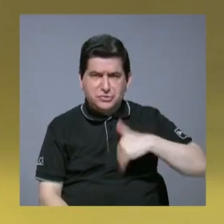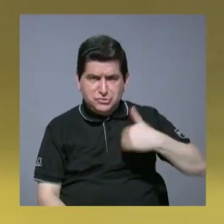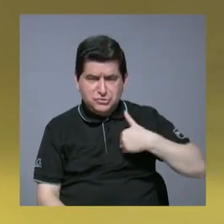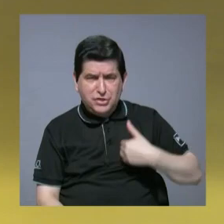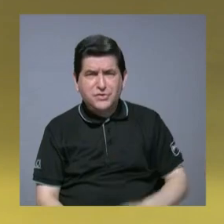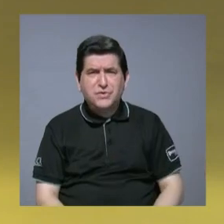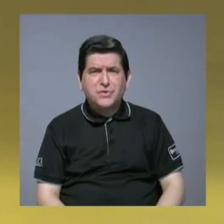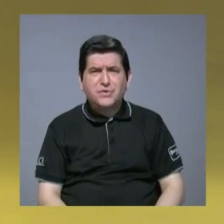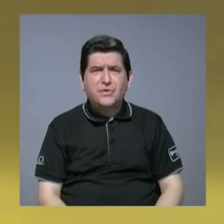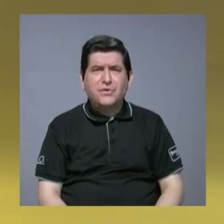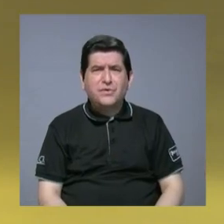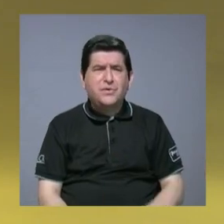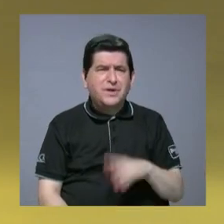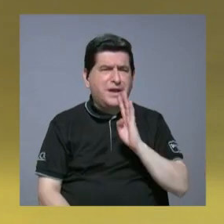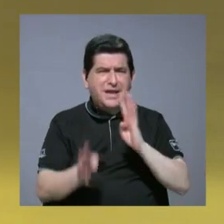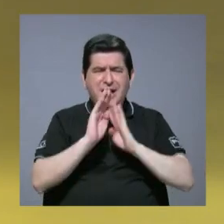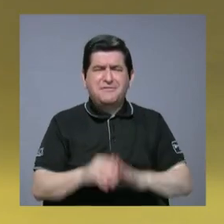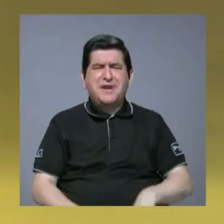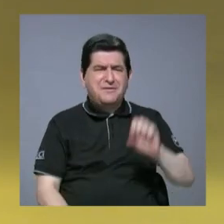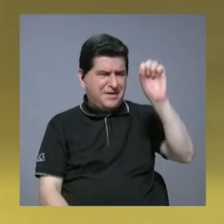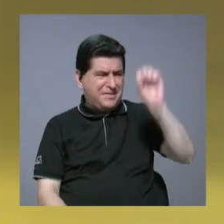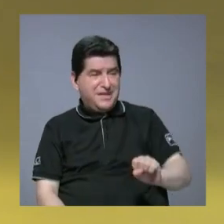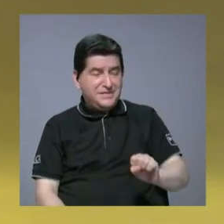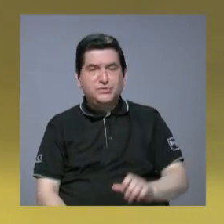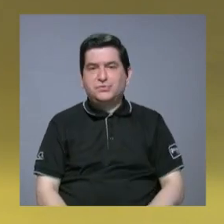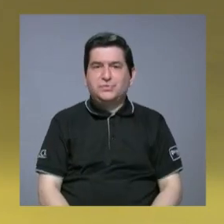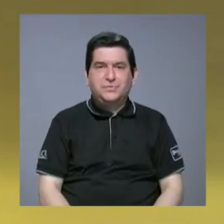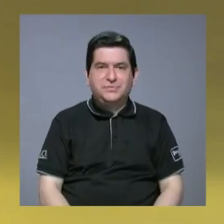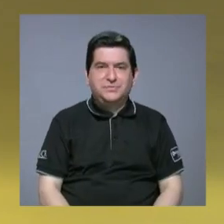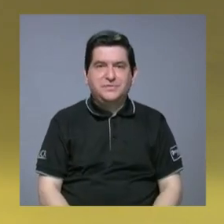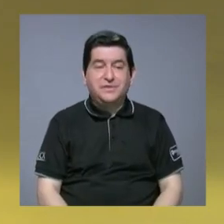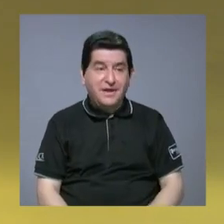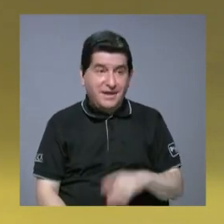una pronunciación de sureño que no podía con ella, fue